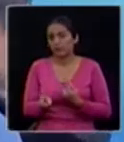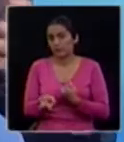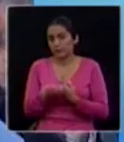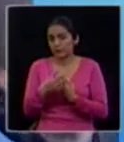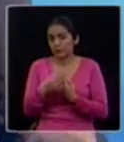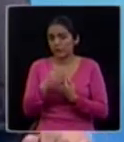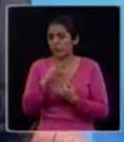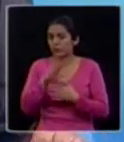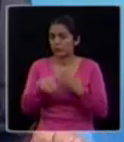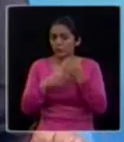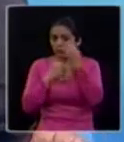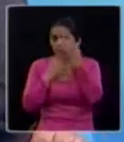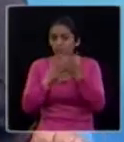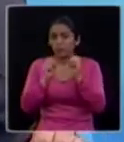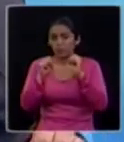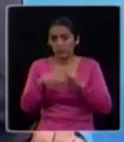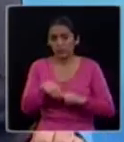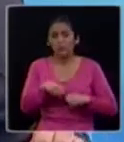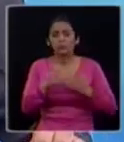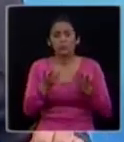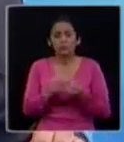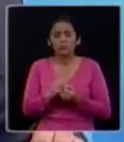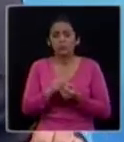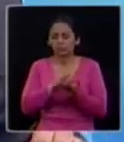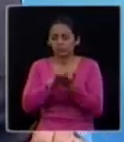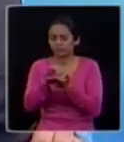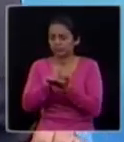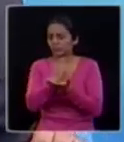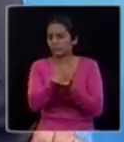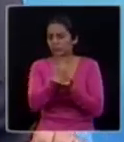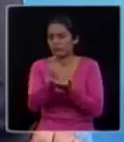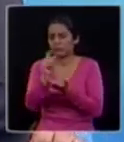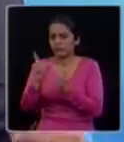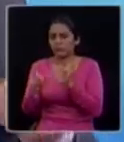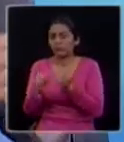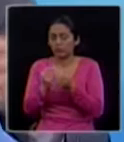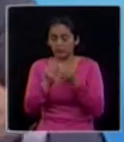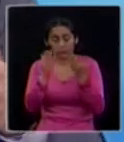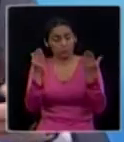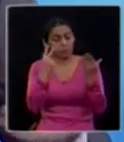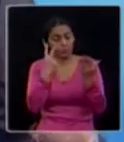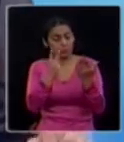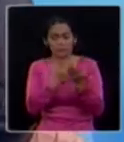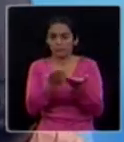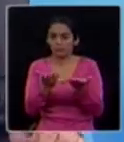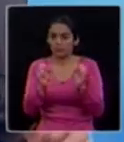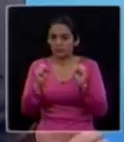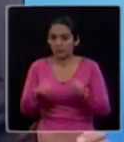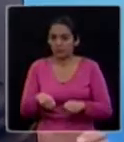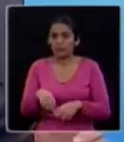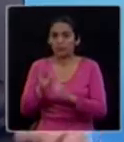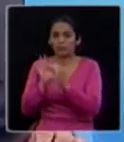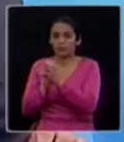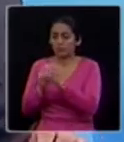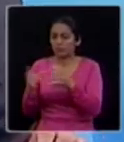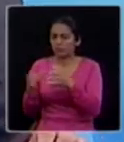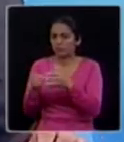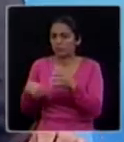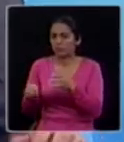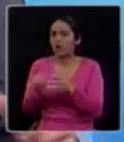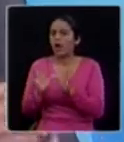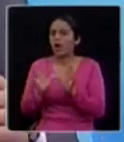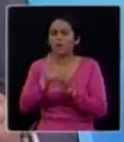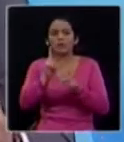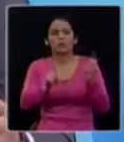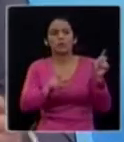podamos nosotros también entregar a toda la ciudadanía. Recordemos que el Consejo de Participación Ciudadana es la casa de la ciudadanía, es la institución de la ciudadanía, y